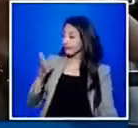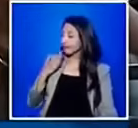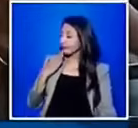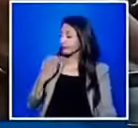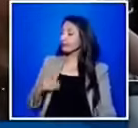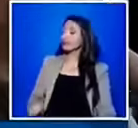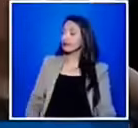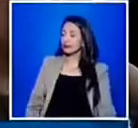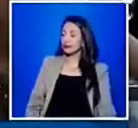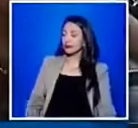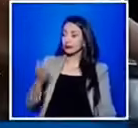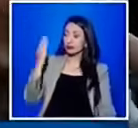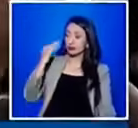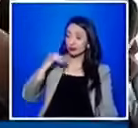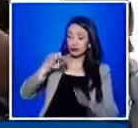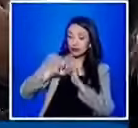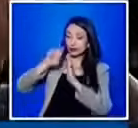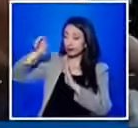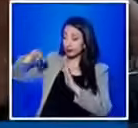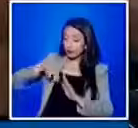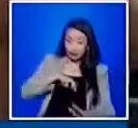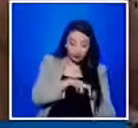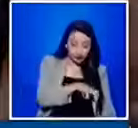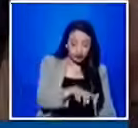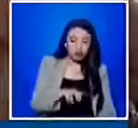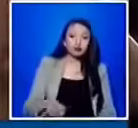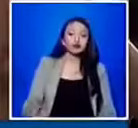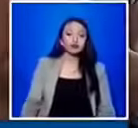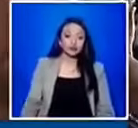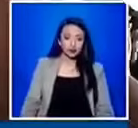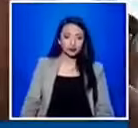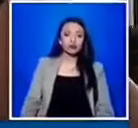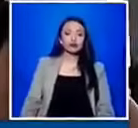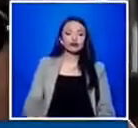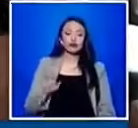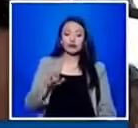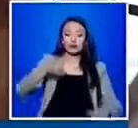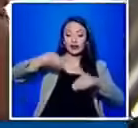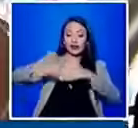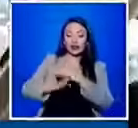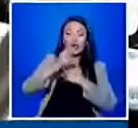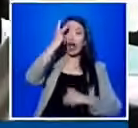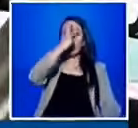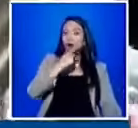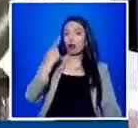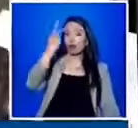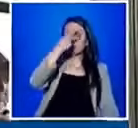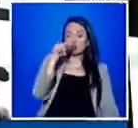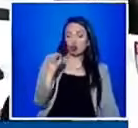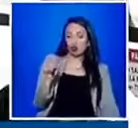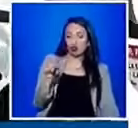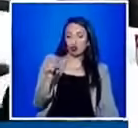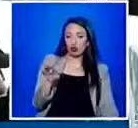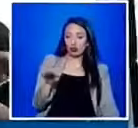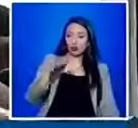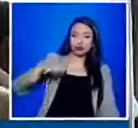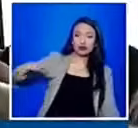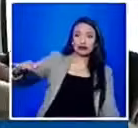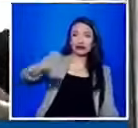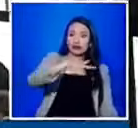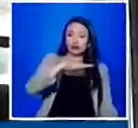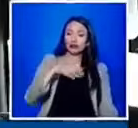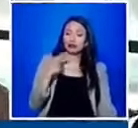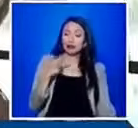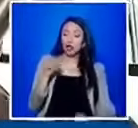recomendaciones. Vamos a bajarnos rapidito también acá en la entrada de Carapungo. Este es el ambiente acá en este sector. Pues